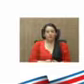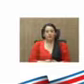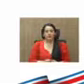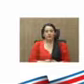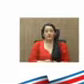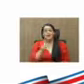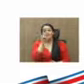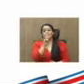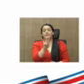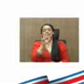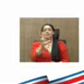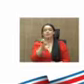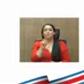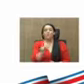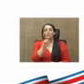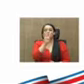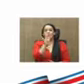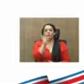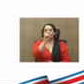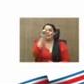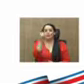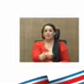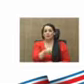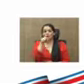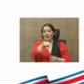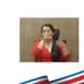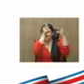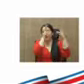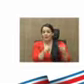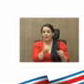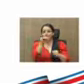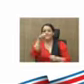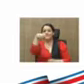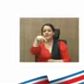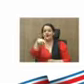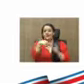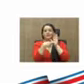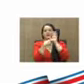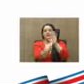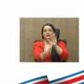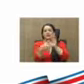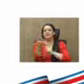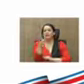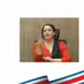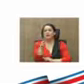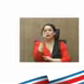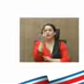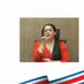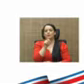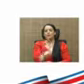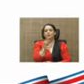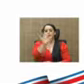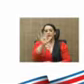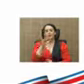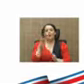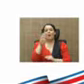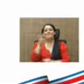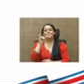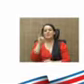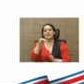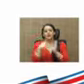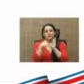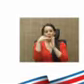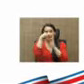Ese 23.4% del presupuesto del MEP representa alrededor de 2.5 billones